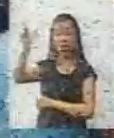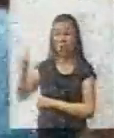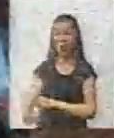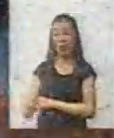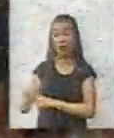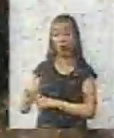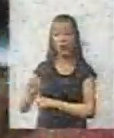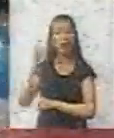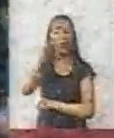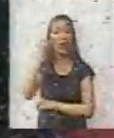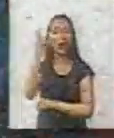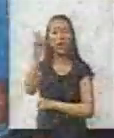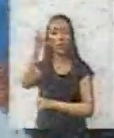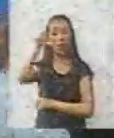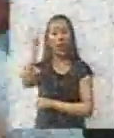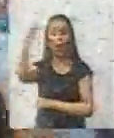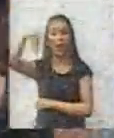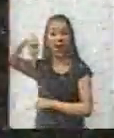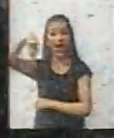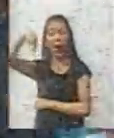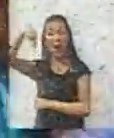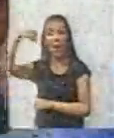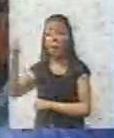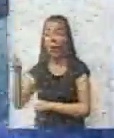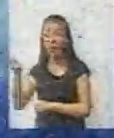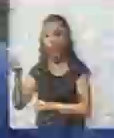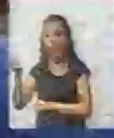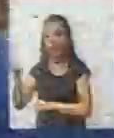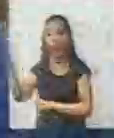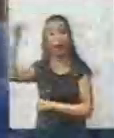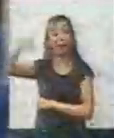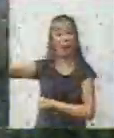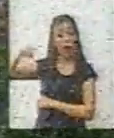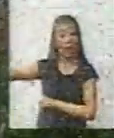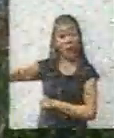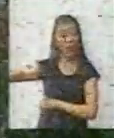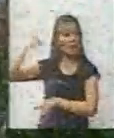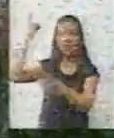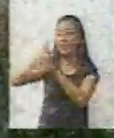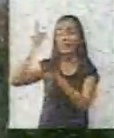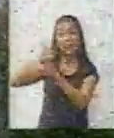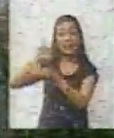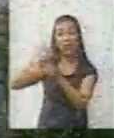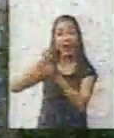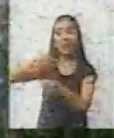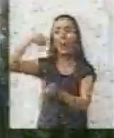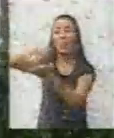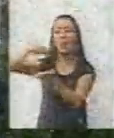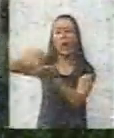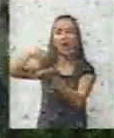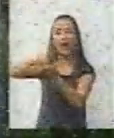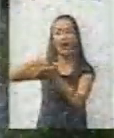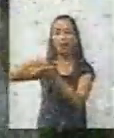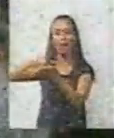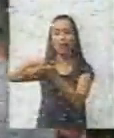no paguemos una entrada, que siempre, toda la vida hemos pagado esa entrada, de que él estaba desde su gestión, pagamos nuestro bono de